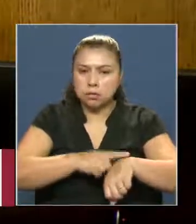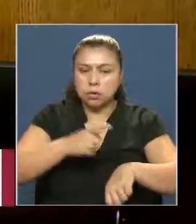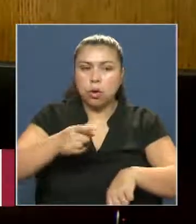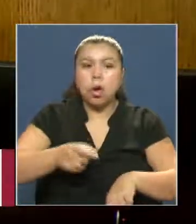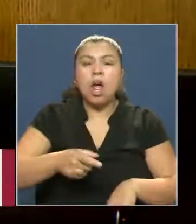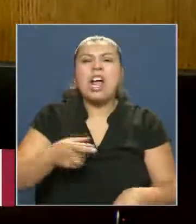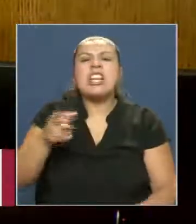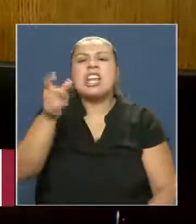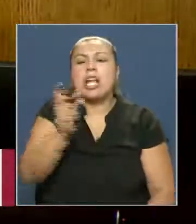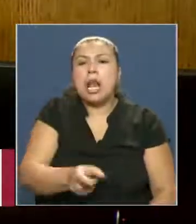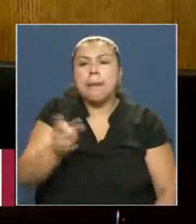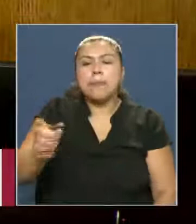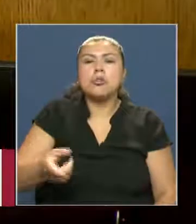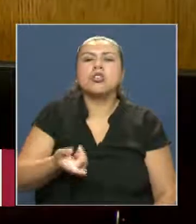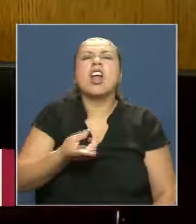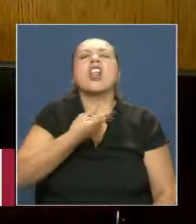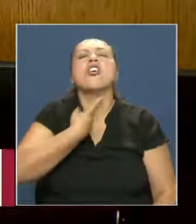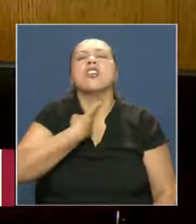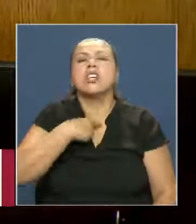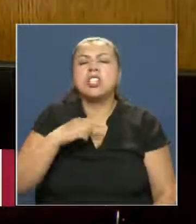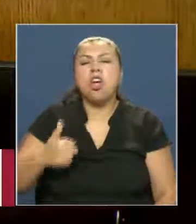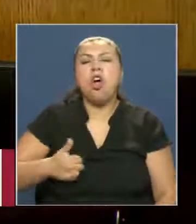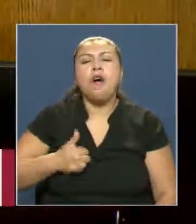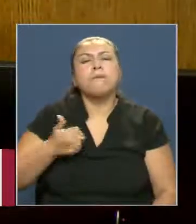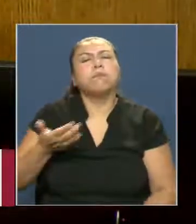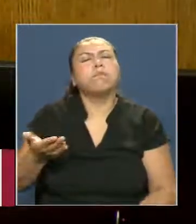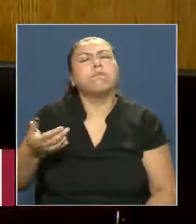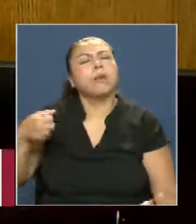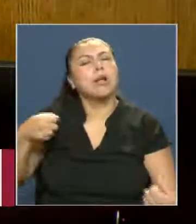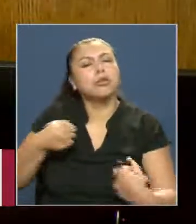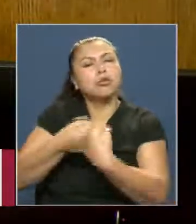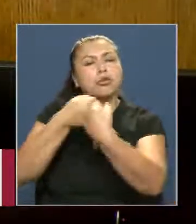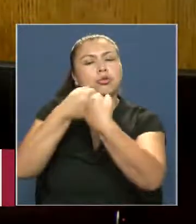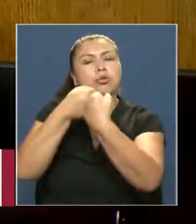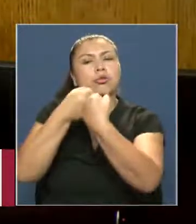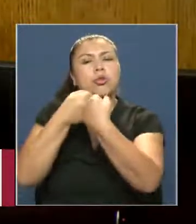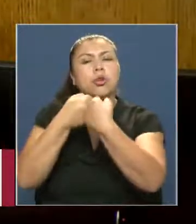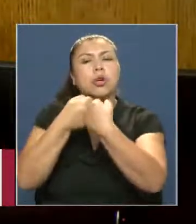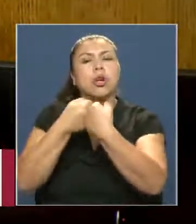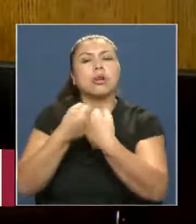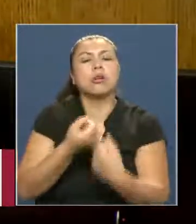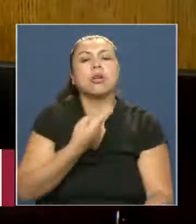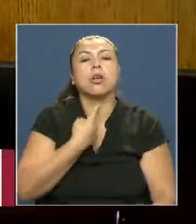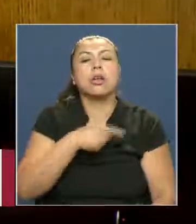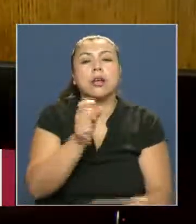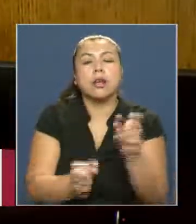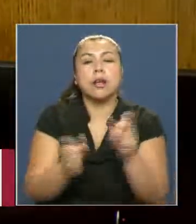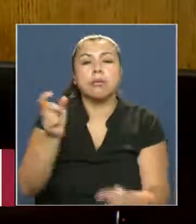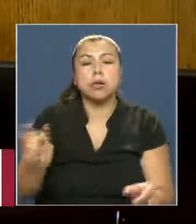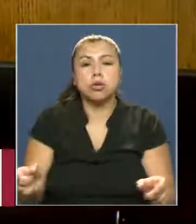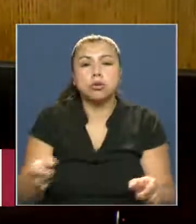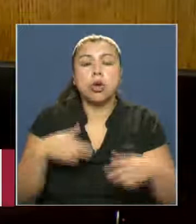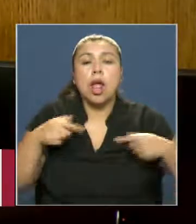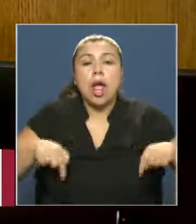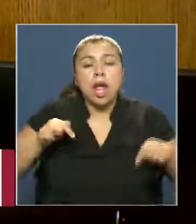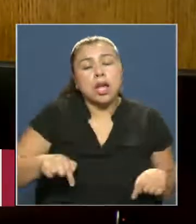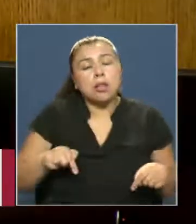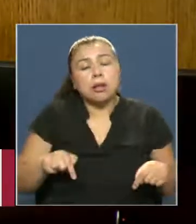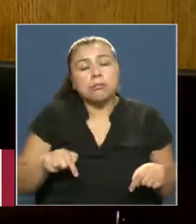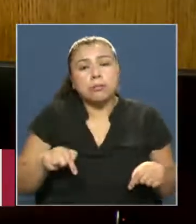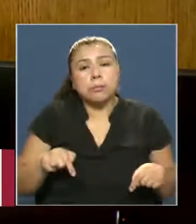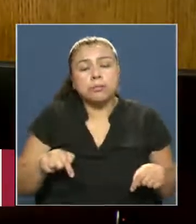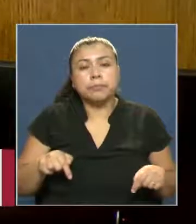los deseos individuales y de las voluntades individuales choca con el interés general. Y esta, a pesar de